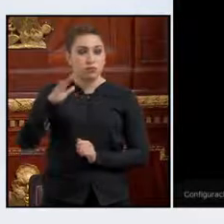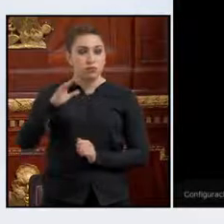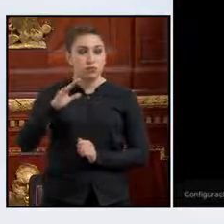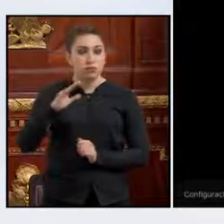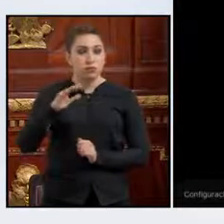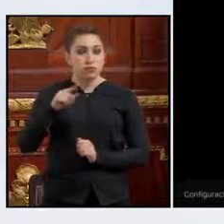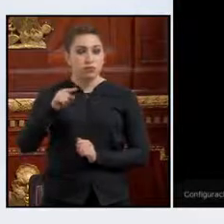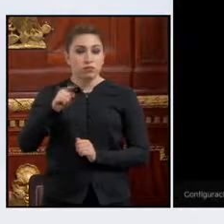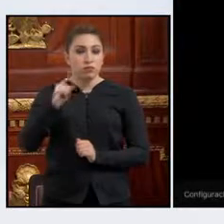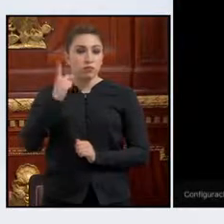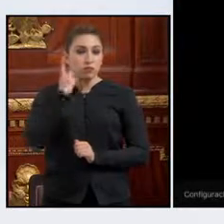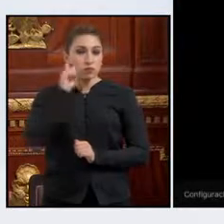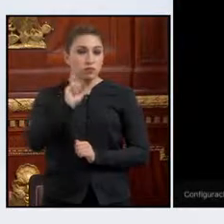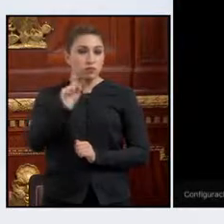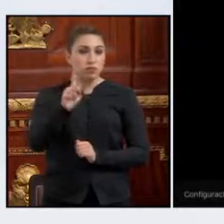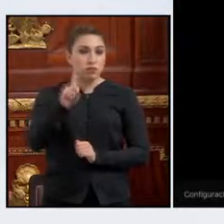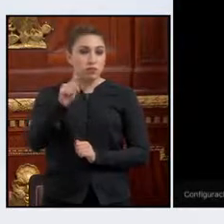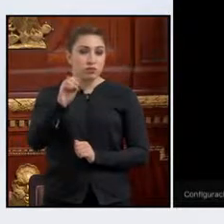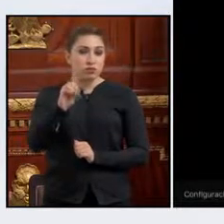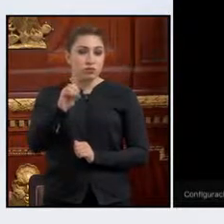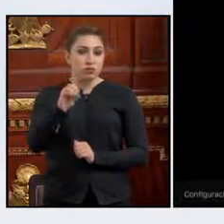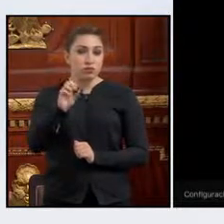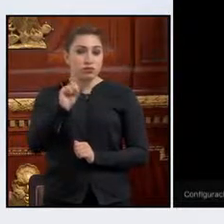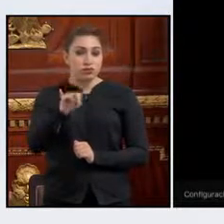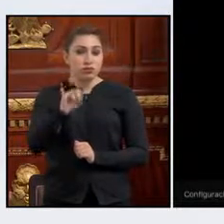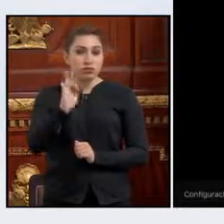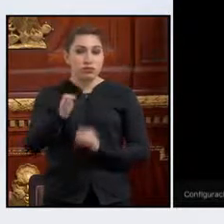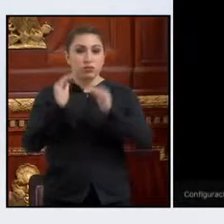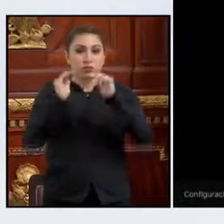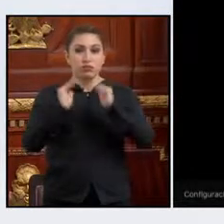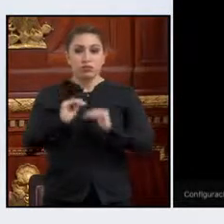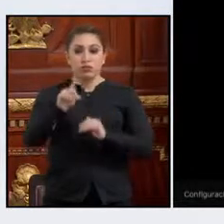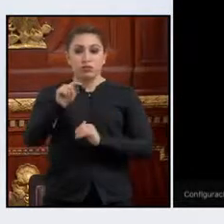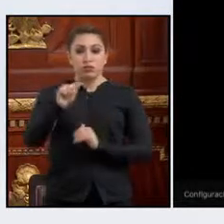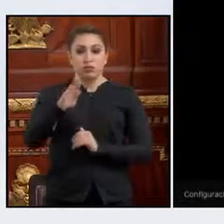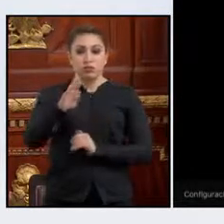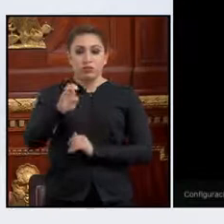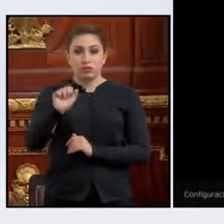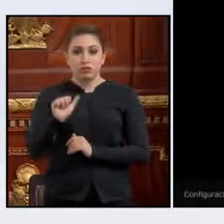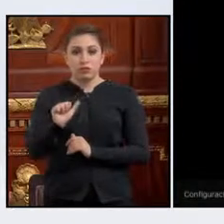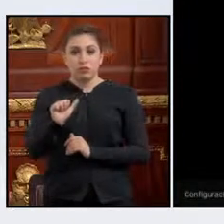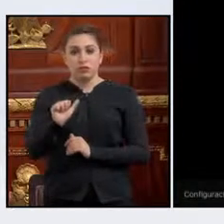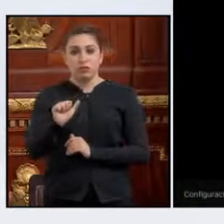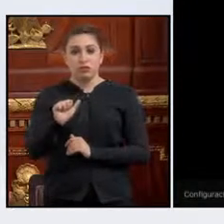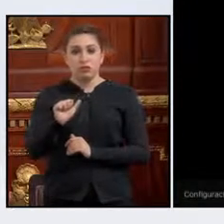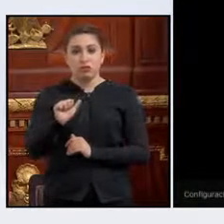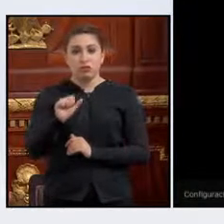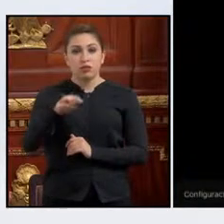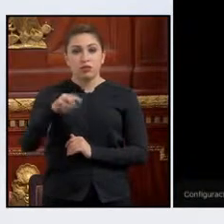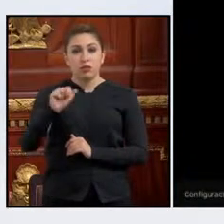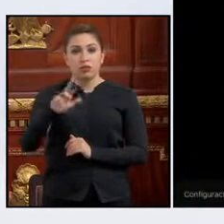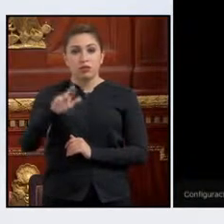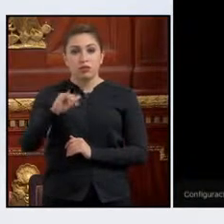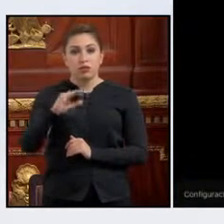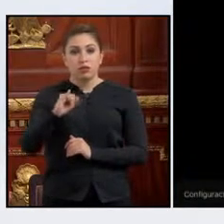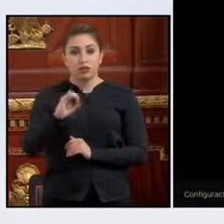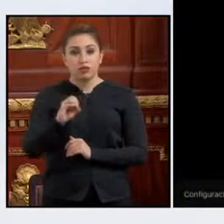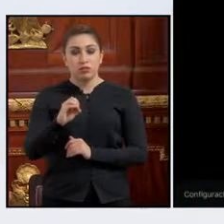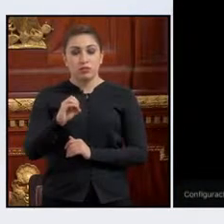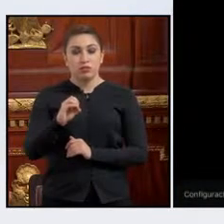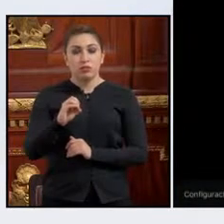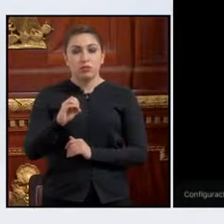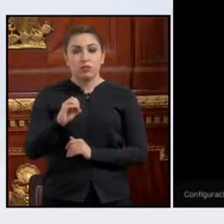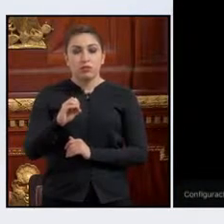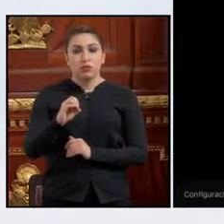Paula Soto, en pro. Tabe Chartea, Mauricio. Tabe Chartea, en pro. Triana